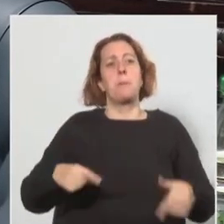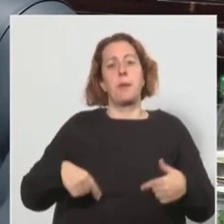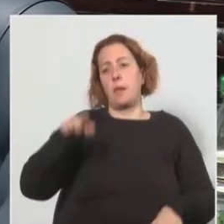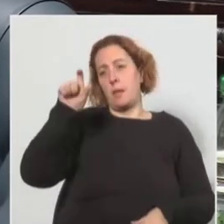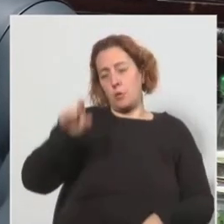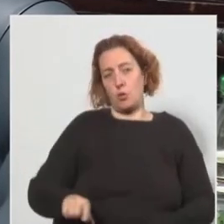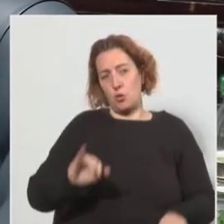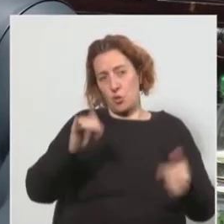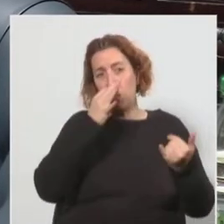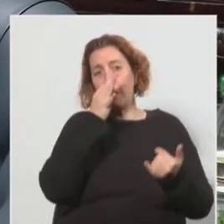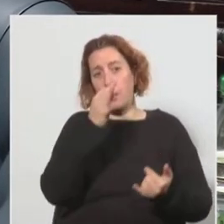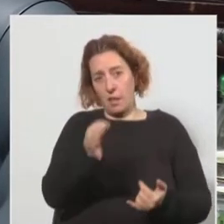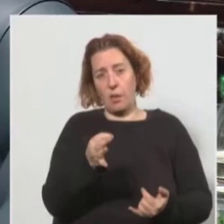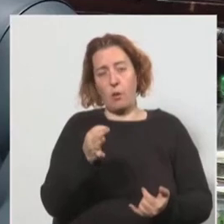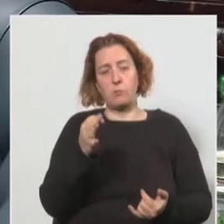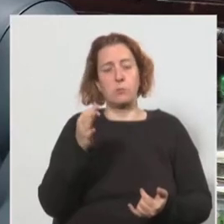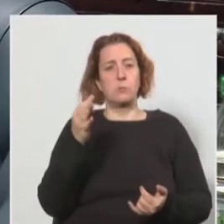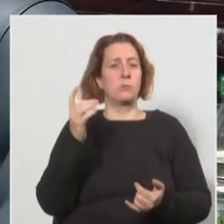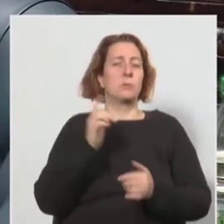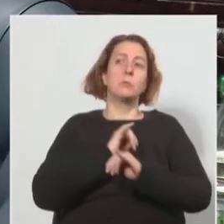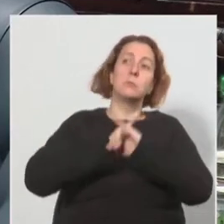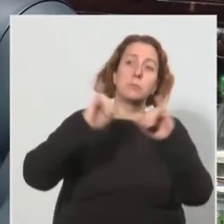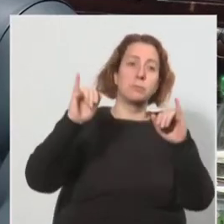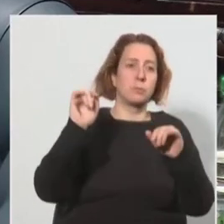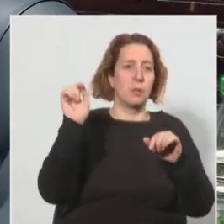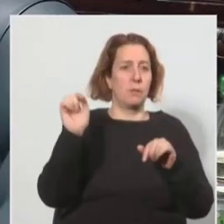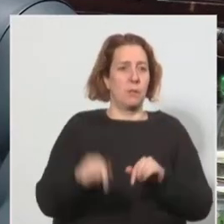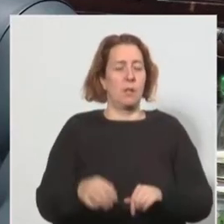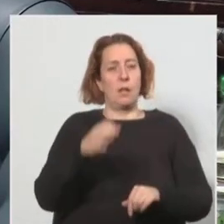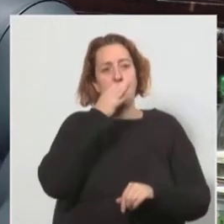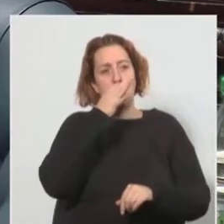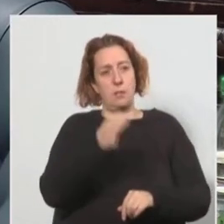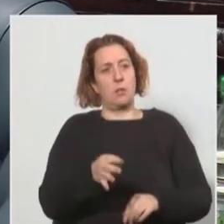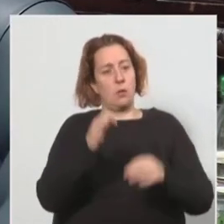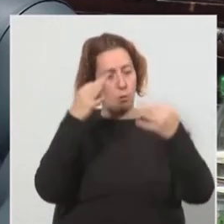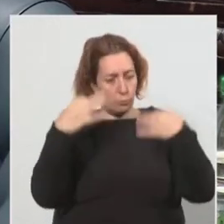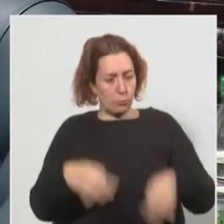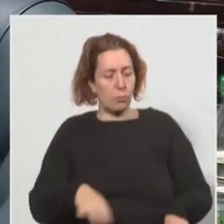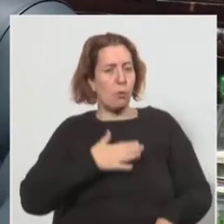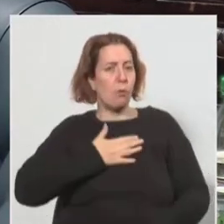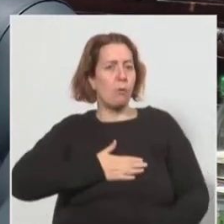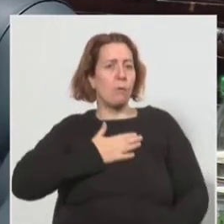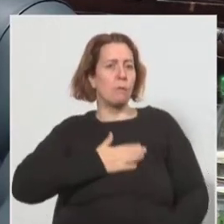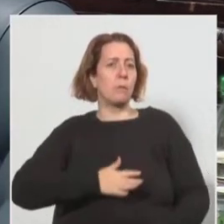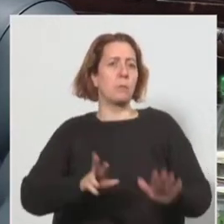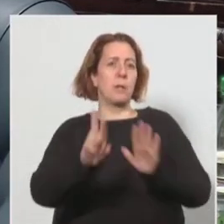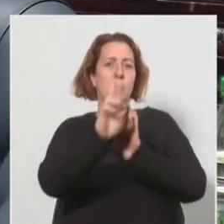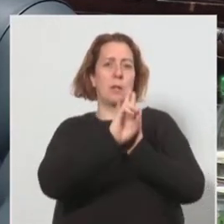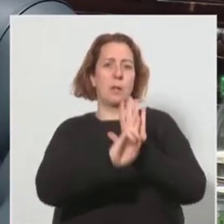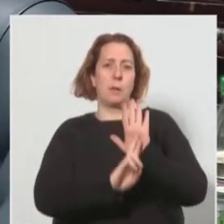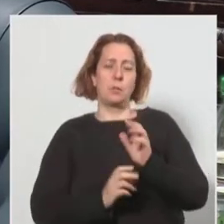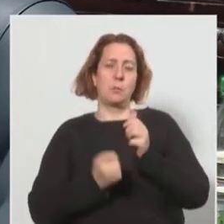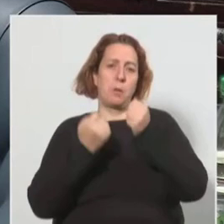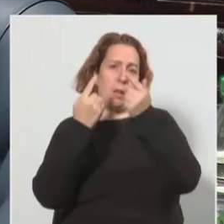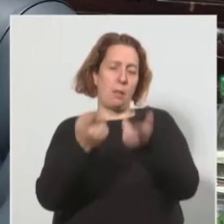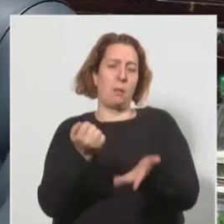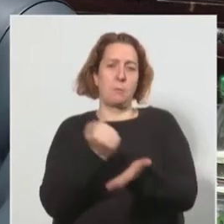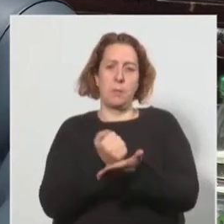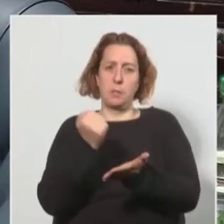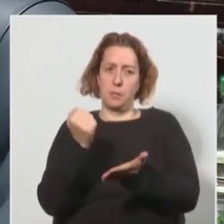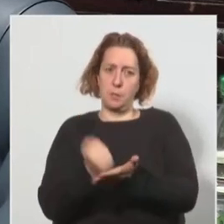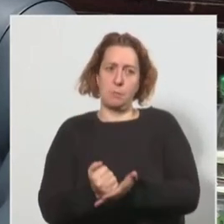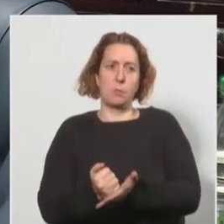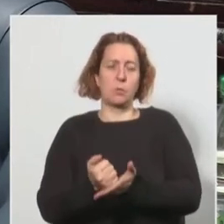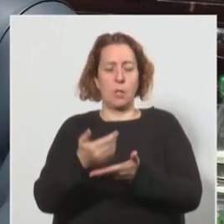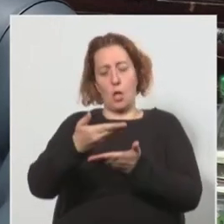adelantado públicamente que vienen a decirnos que se actuó conforme al reglamento de expedición de pasaportes y documentos